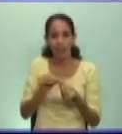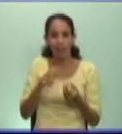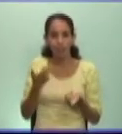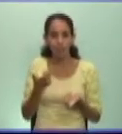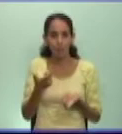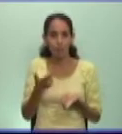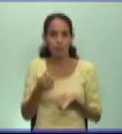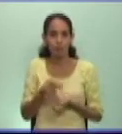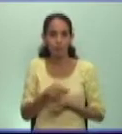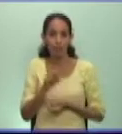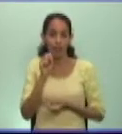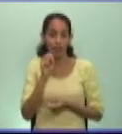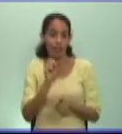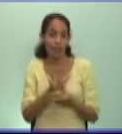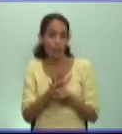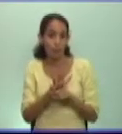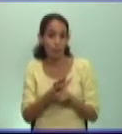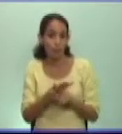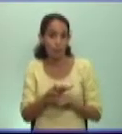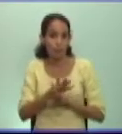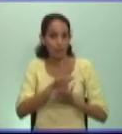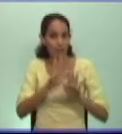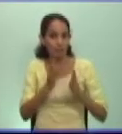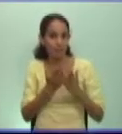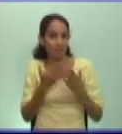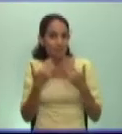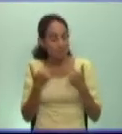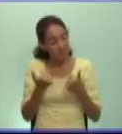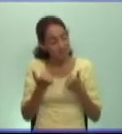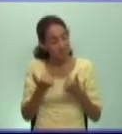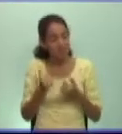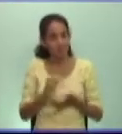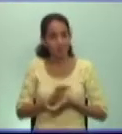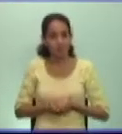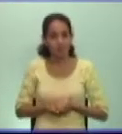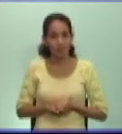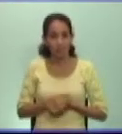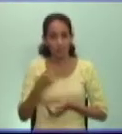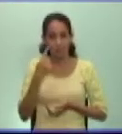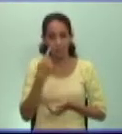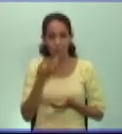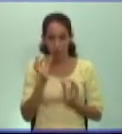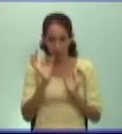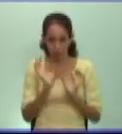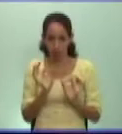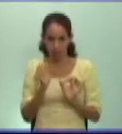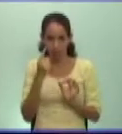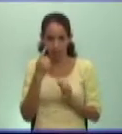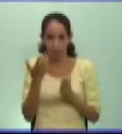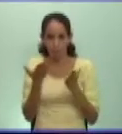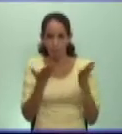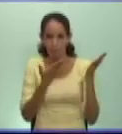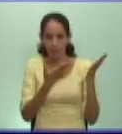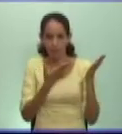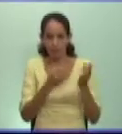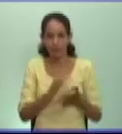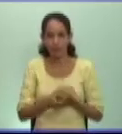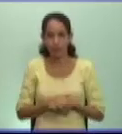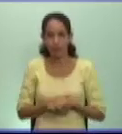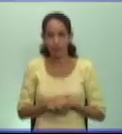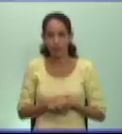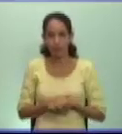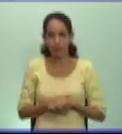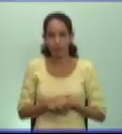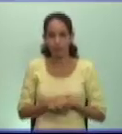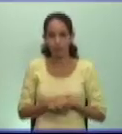nacionalismo en América Latina. Pero bien, vamos a precisar con esquemas que vimos en clase para un poco resumir las ideas. Vamos a la